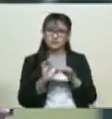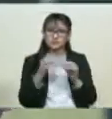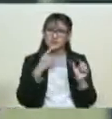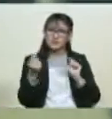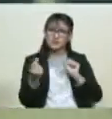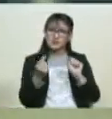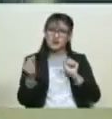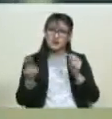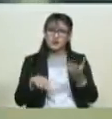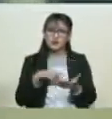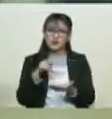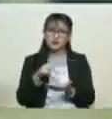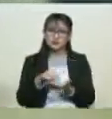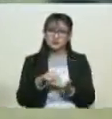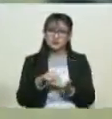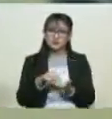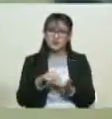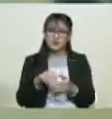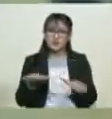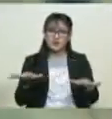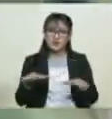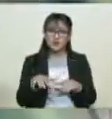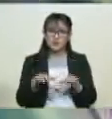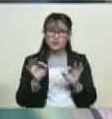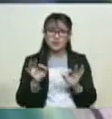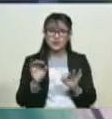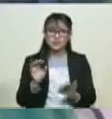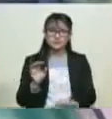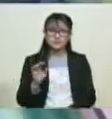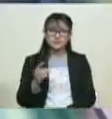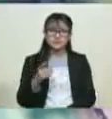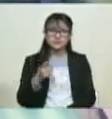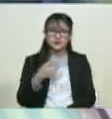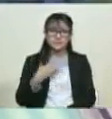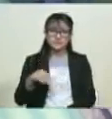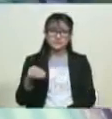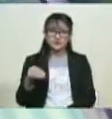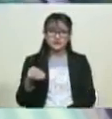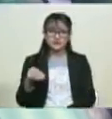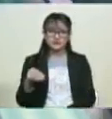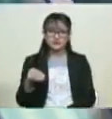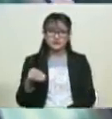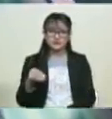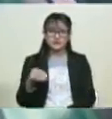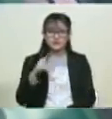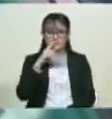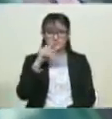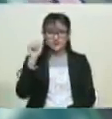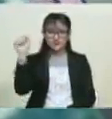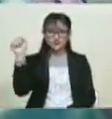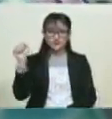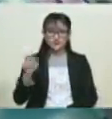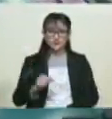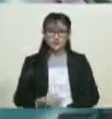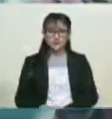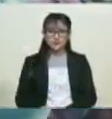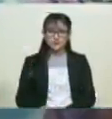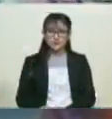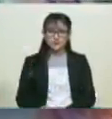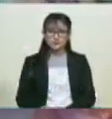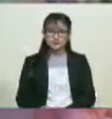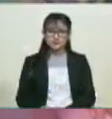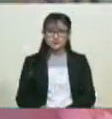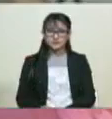nacional que ha convocado el primer mandatario nacional nicolás maduro debemos